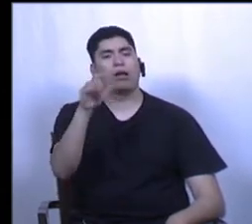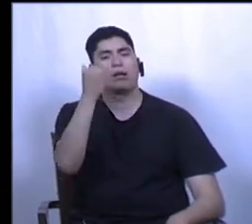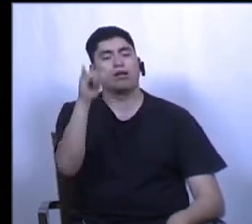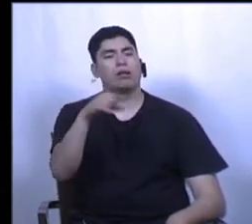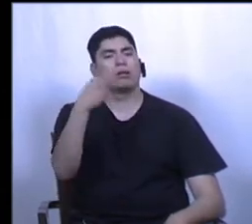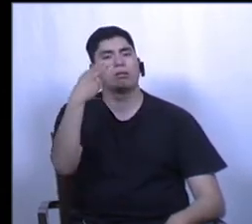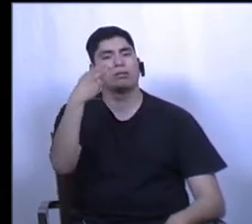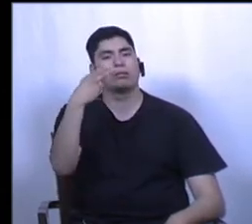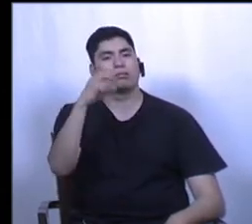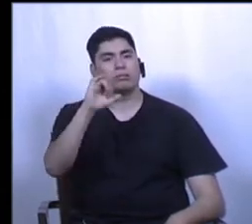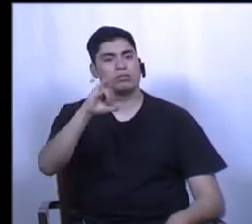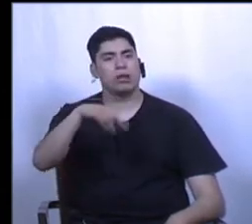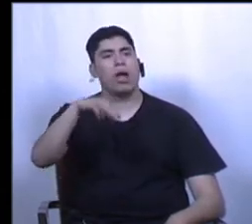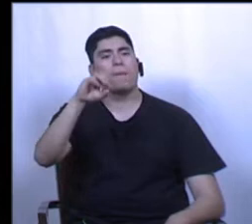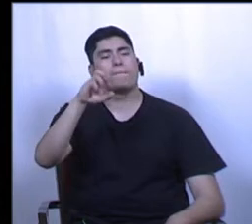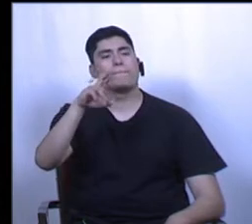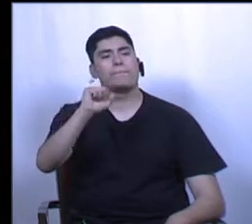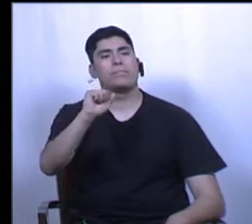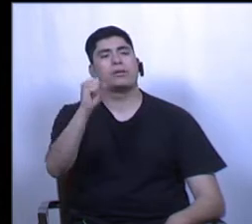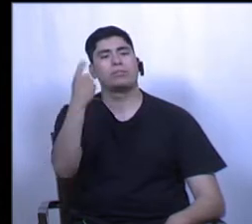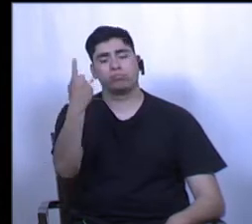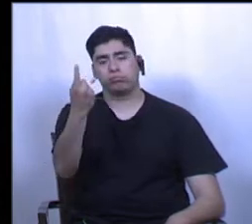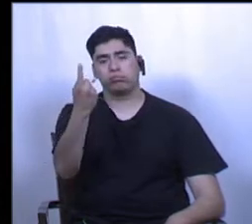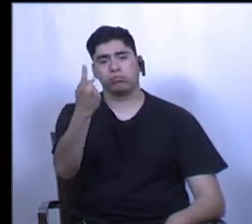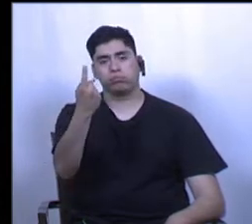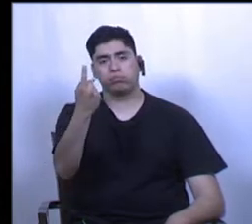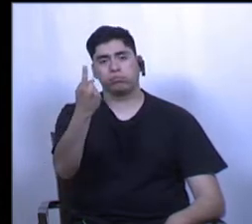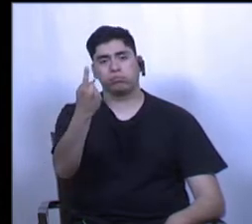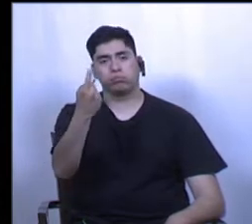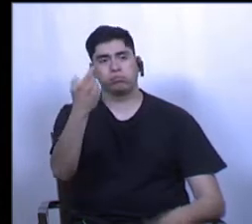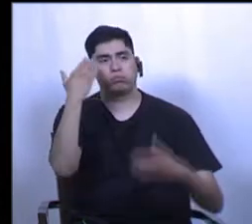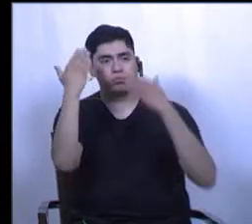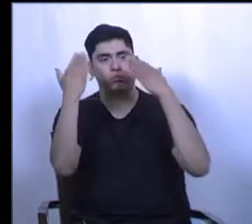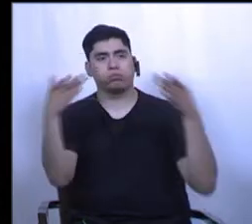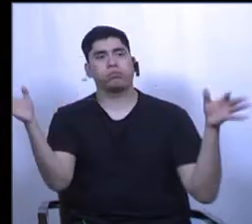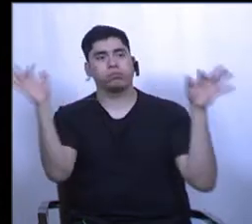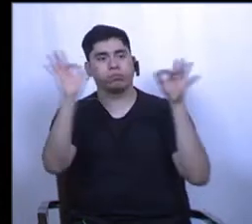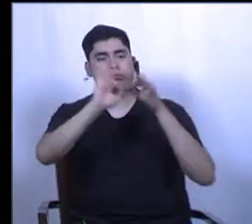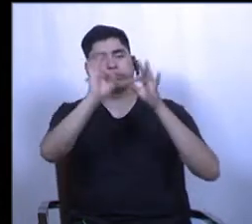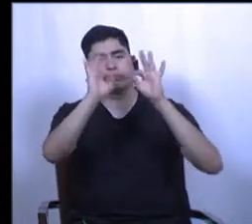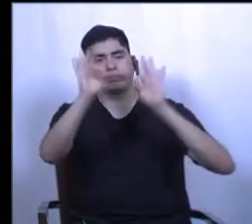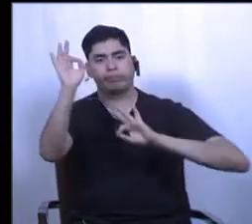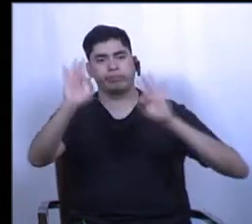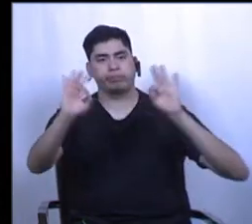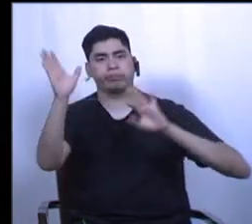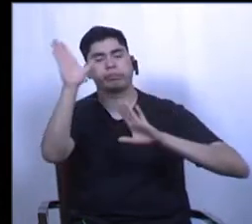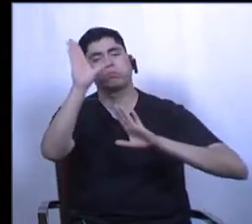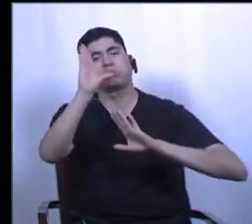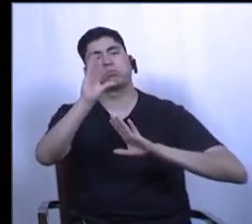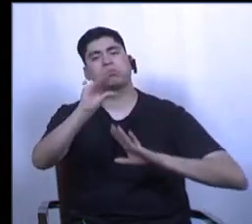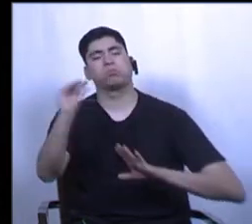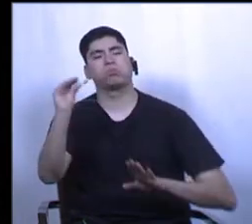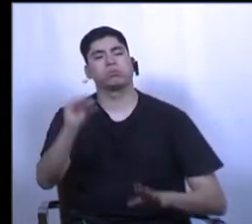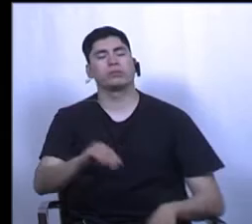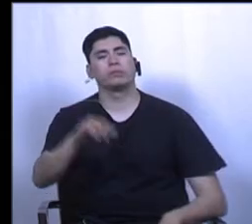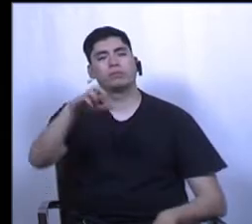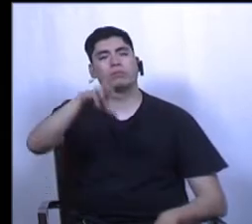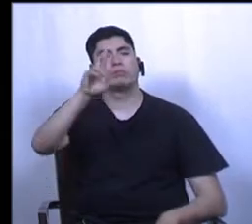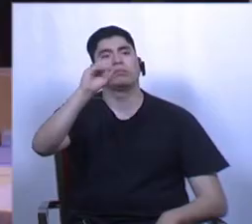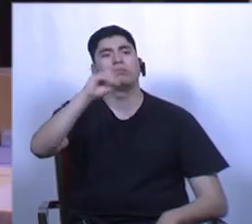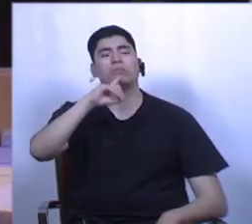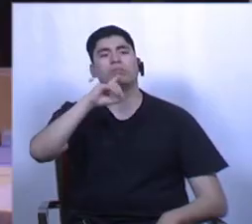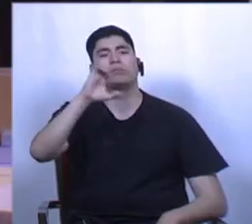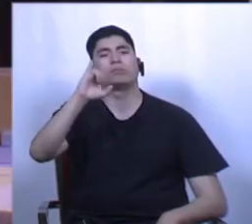procesos. Uno es que un número de sinapsis baja y que la acumulación de proteínas que son